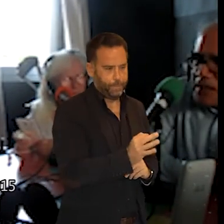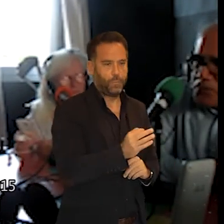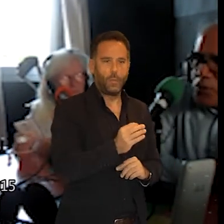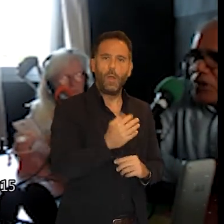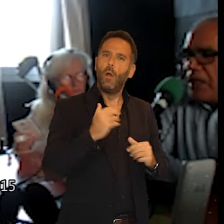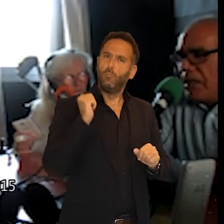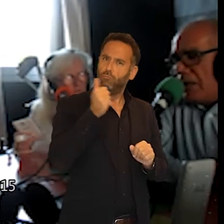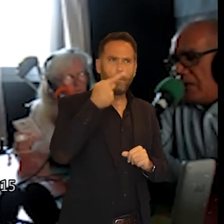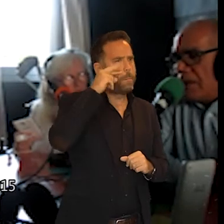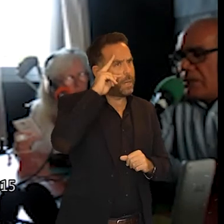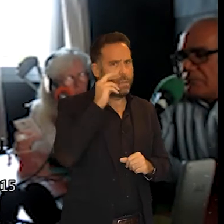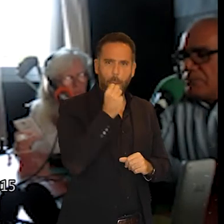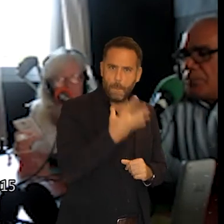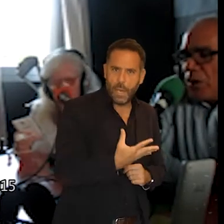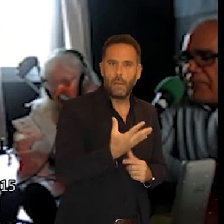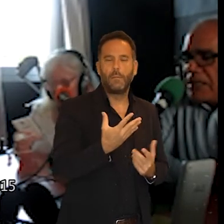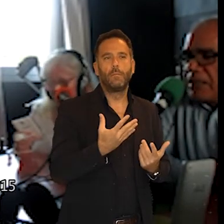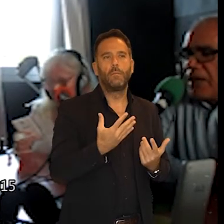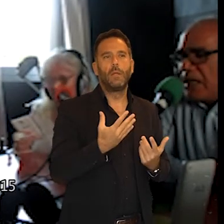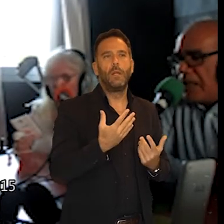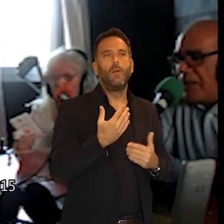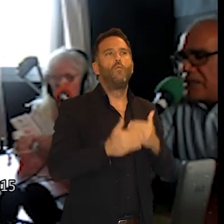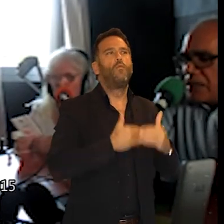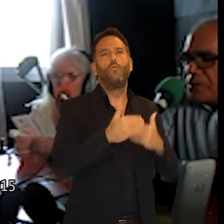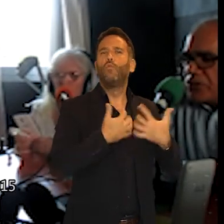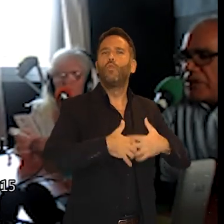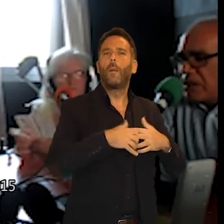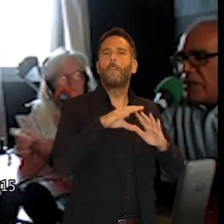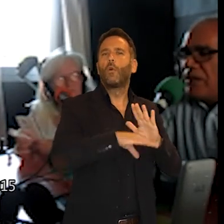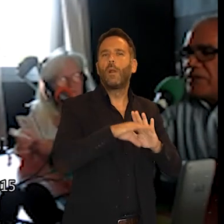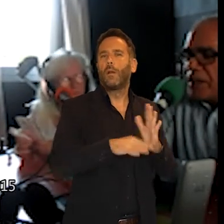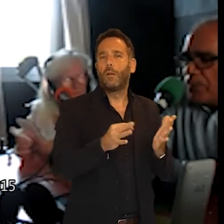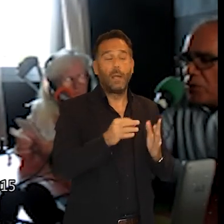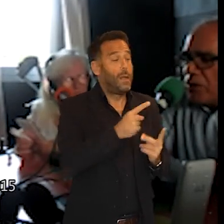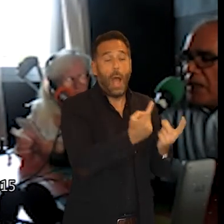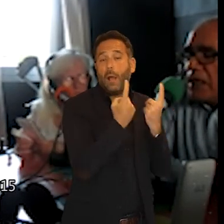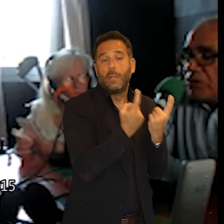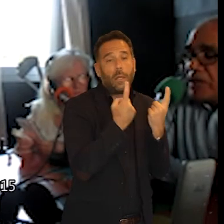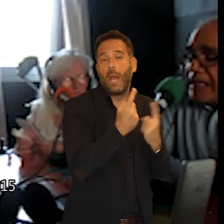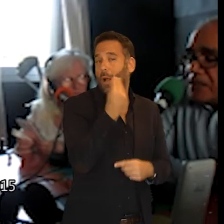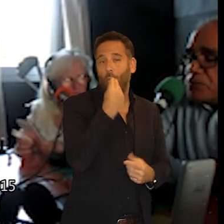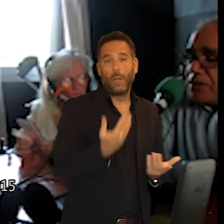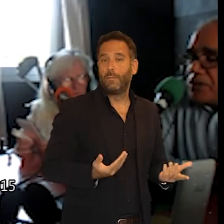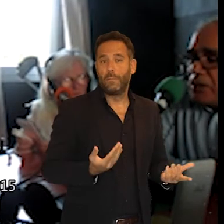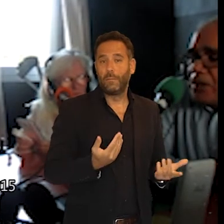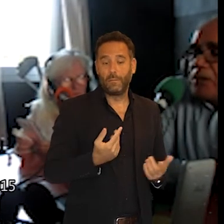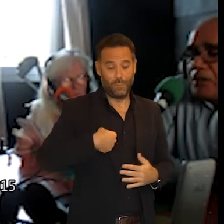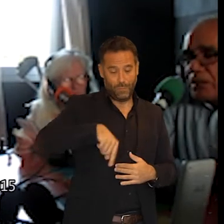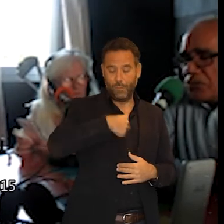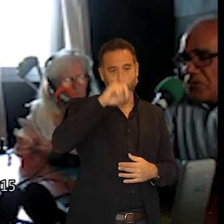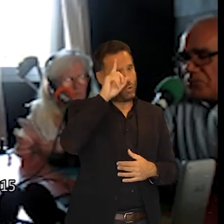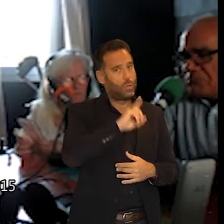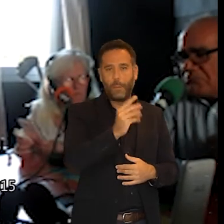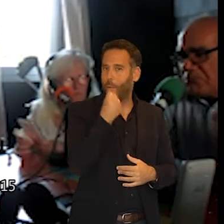bien. Sí. ¿Cuál es la dinámica, por ejemplo? La dinámica es enseñarte a comer. Uh-huh. Que nosotros no sabemos